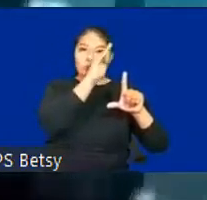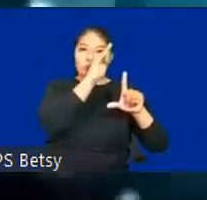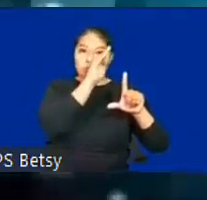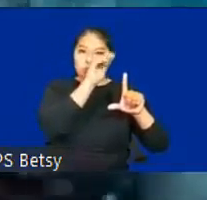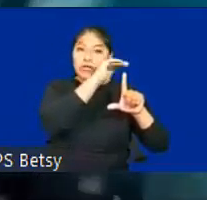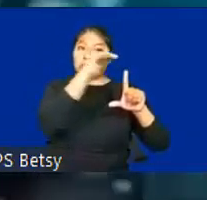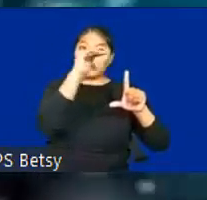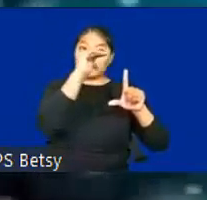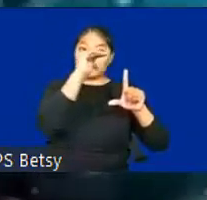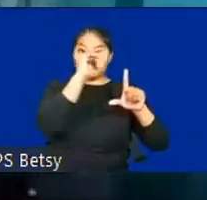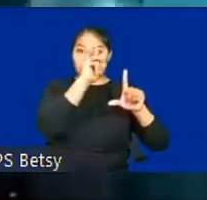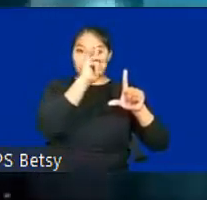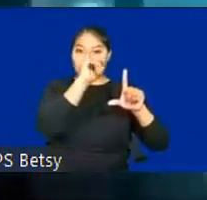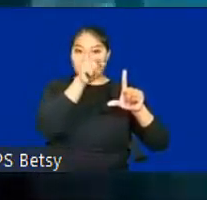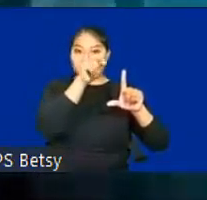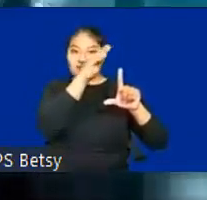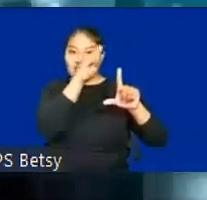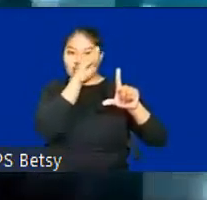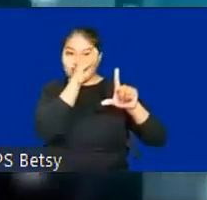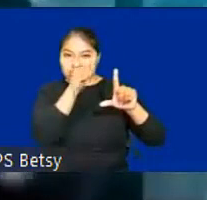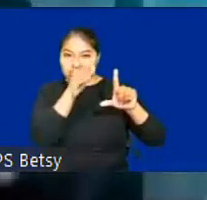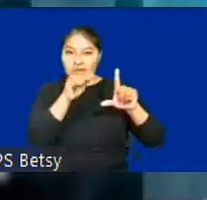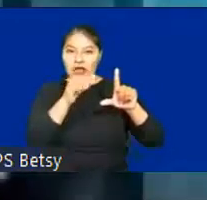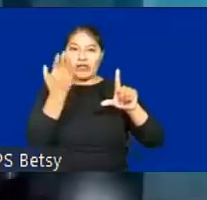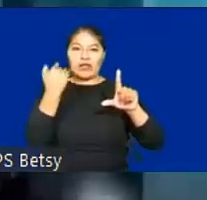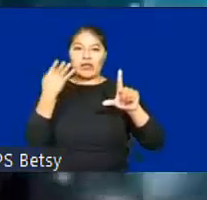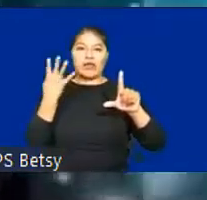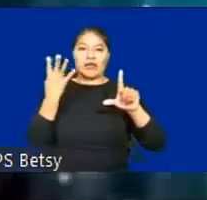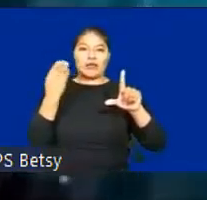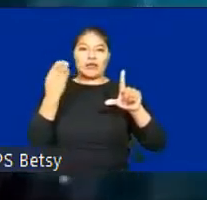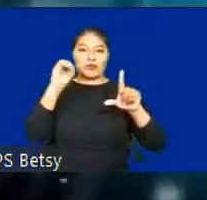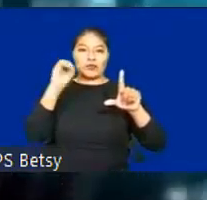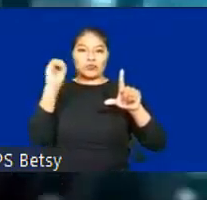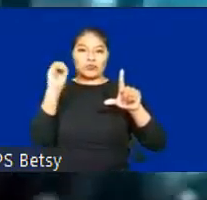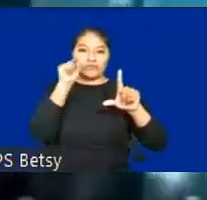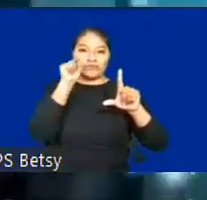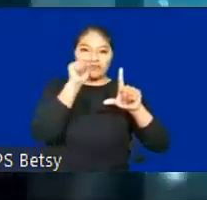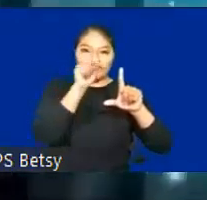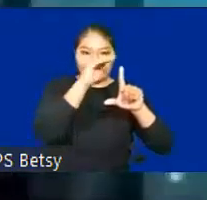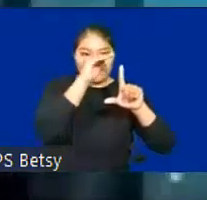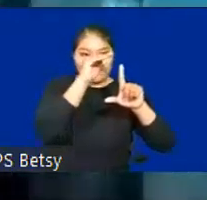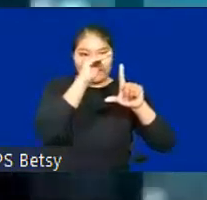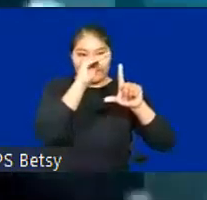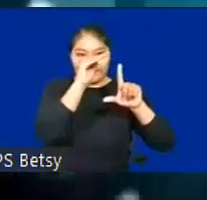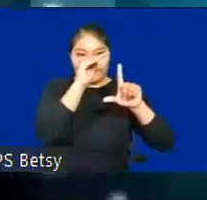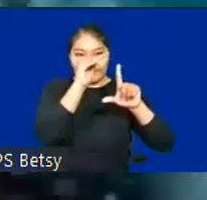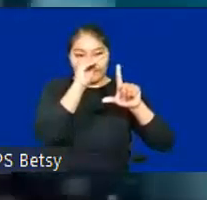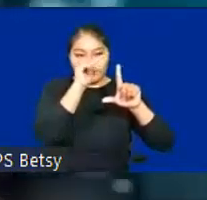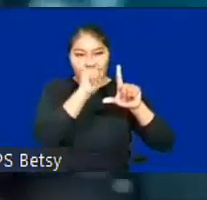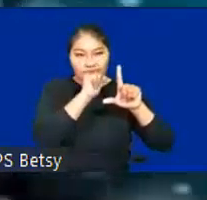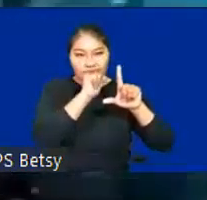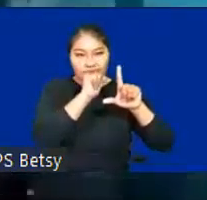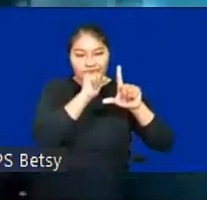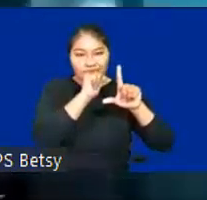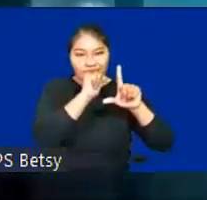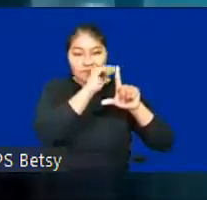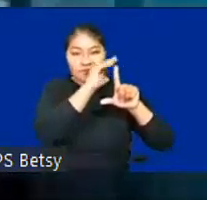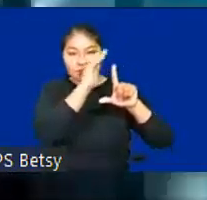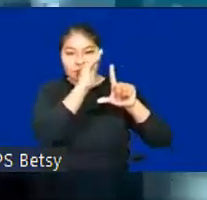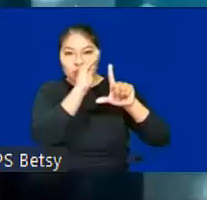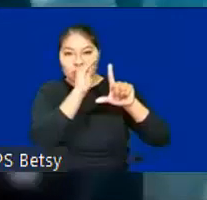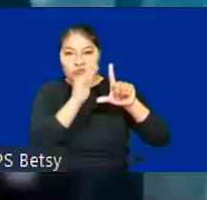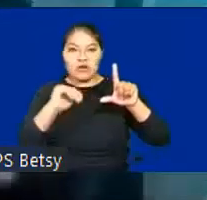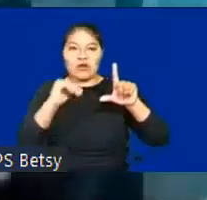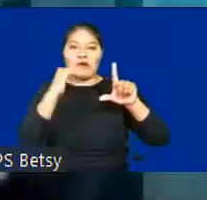virtuales solamente era el 14%, y la diferencia era presencial, ¿no?